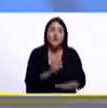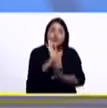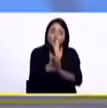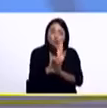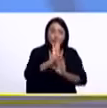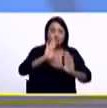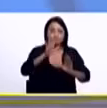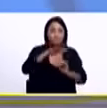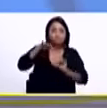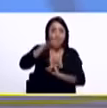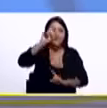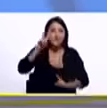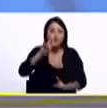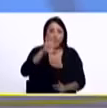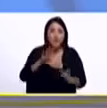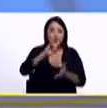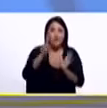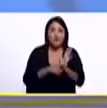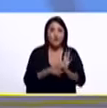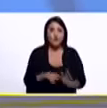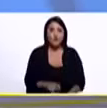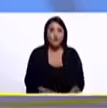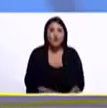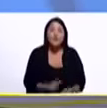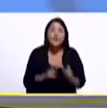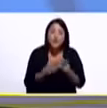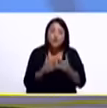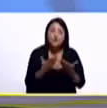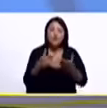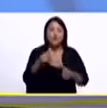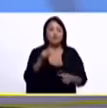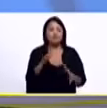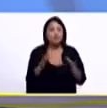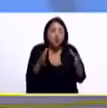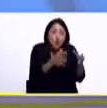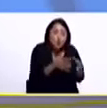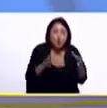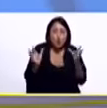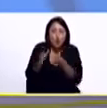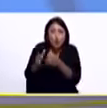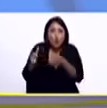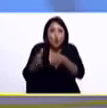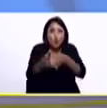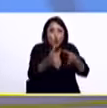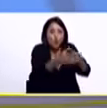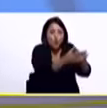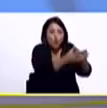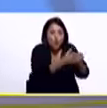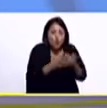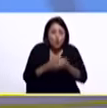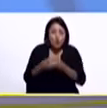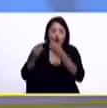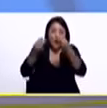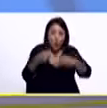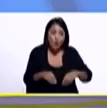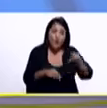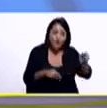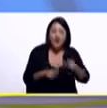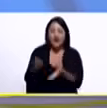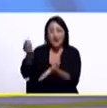nacional. El tan sentido, los factores de la vida nacional hoy presentes, suscribimos el mencionado